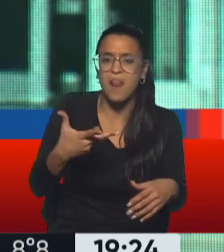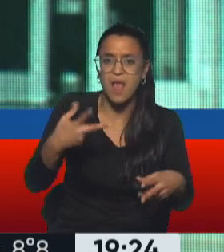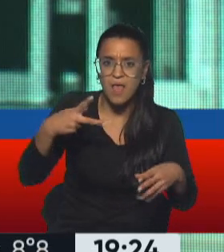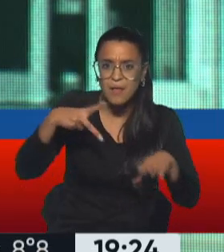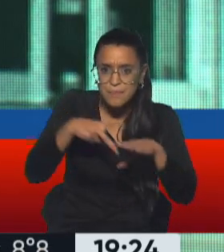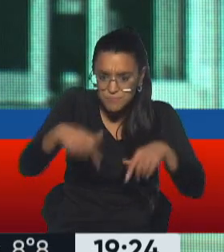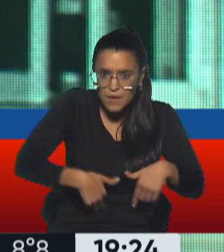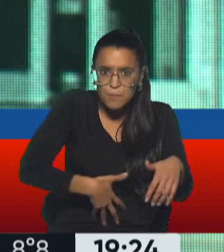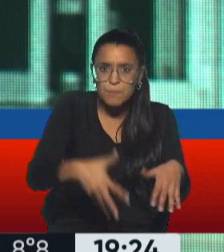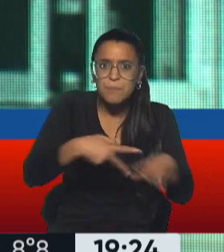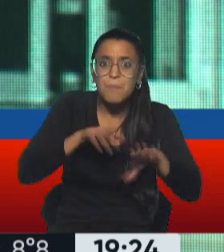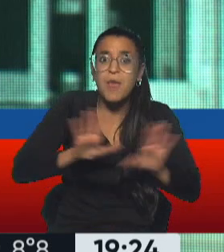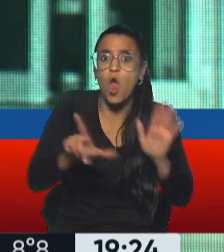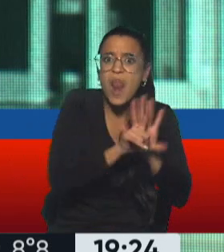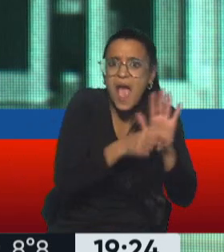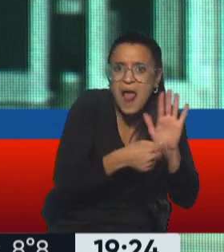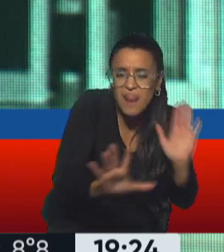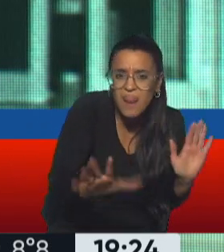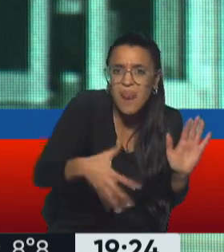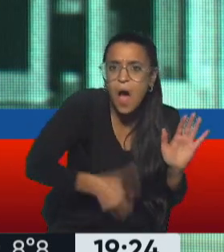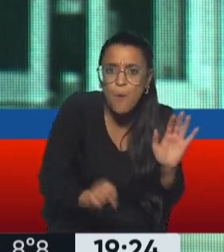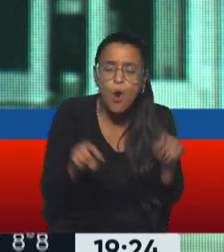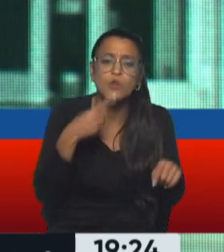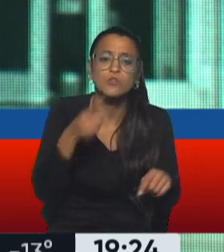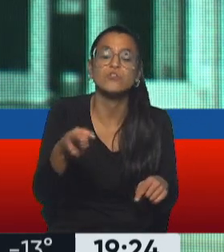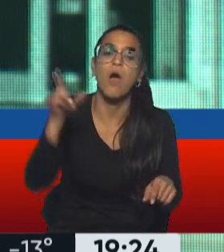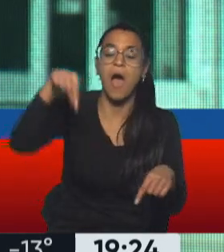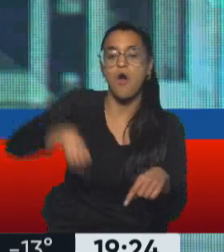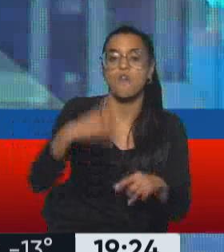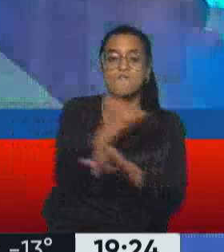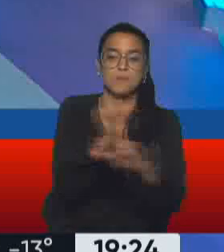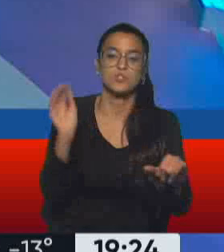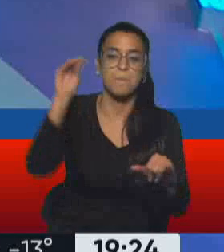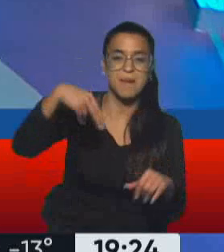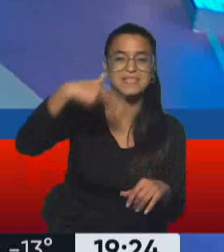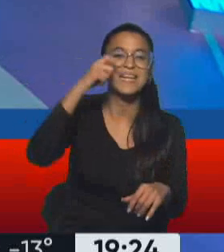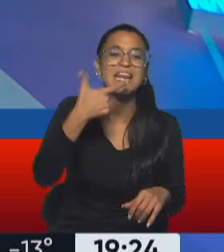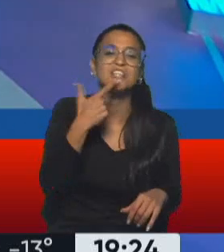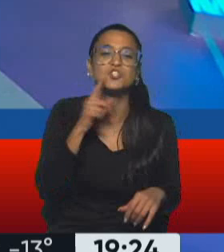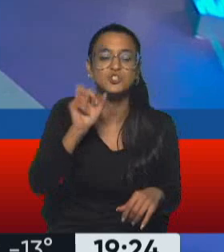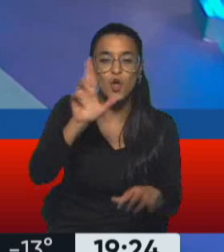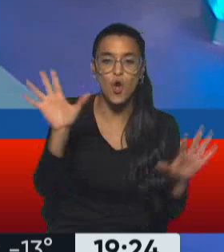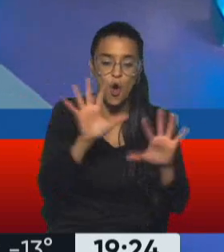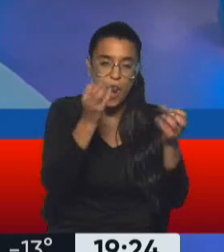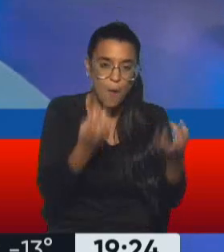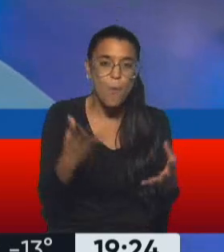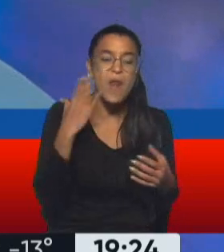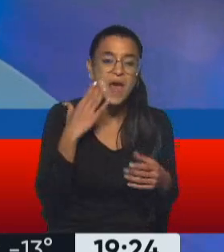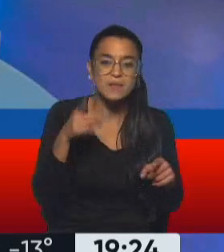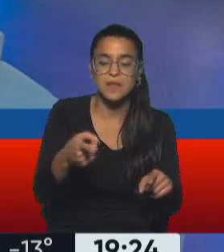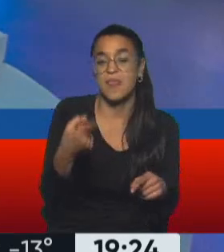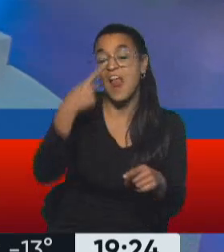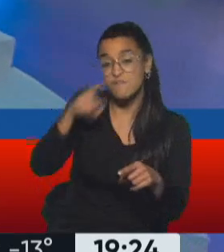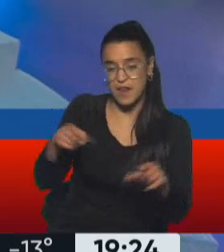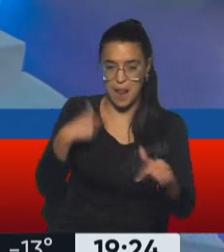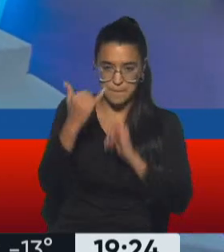está legalizada en nuestro país? Para analizar este tema y traer más información, Néstor Espósito. ¿Cómo estás, Néstor? Bienvenido. ¿Qué tal? Buenas tardes, Feli. Vamos a empezar por el final, sí,